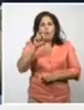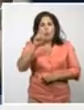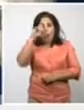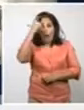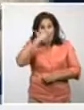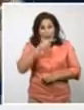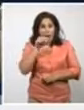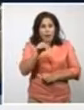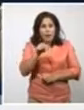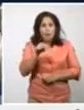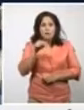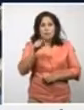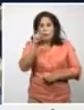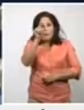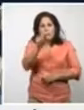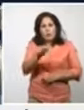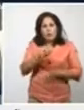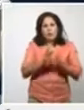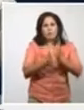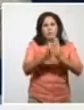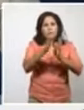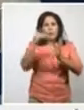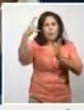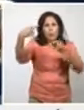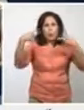escáneres que se toman la temperatura,